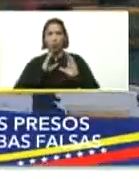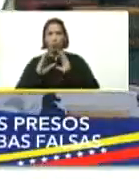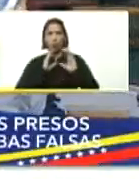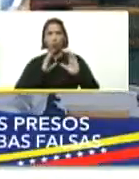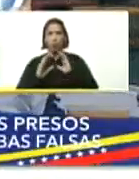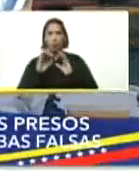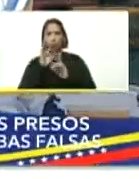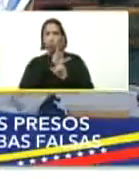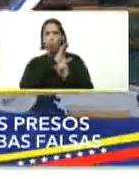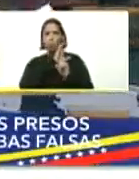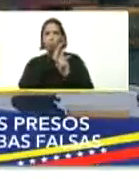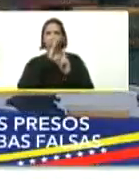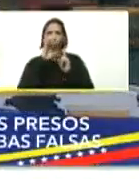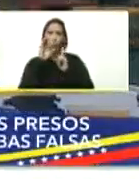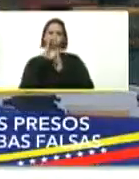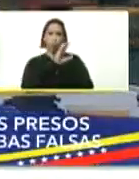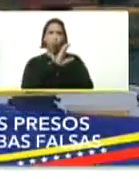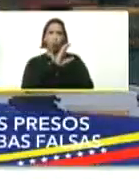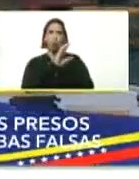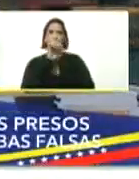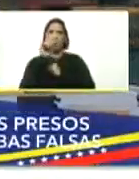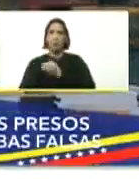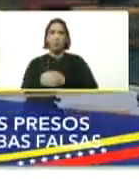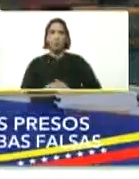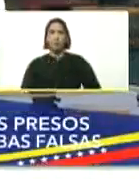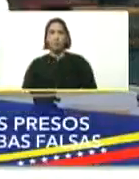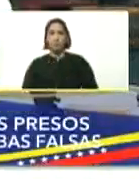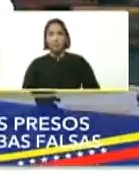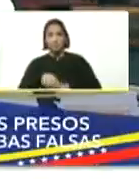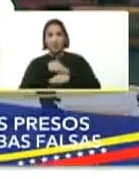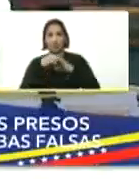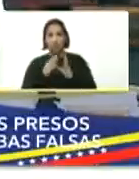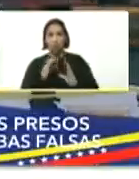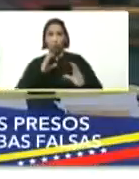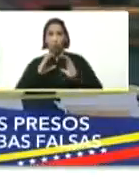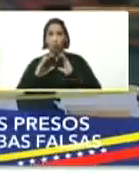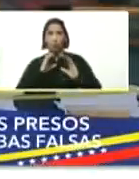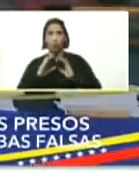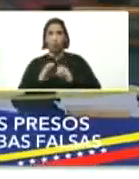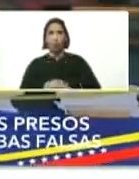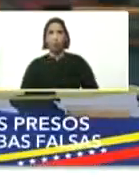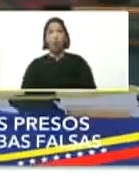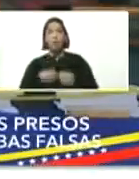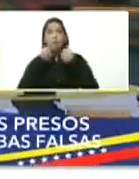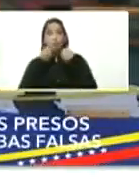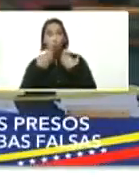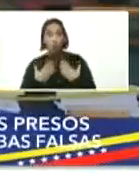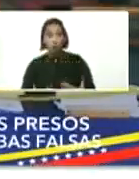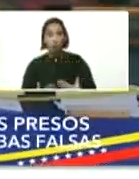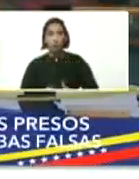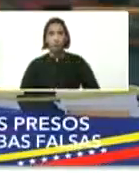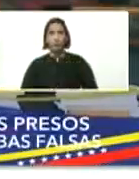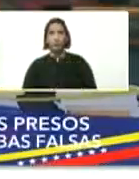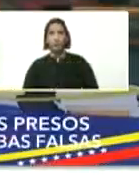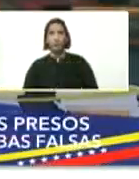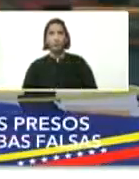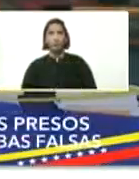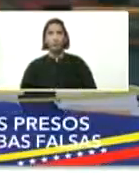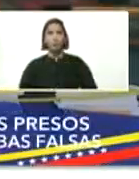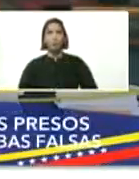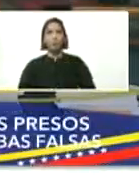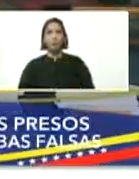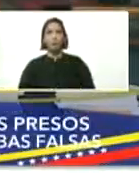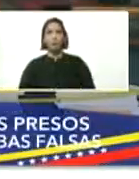la Cultura, señor Alfred Nazaret, mejor conocido como Wang Yunli, es bueno poner